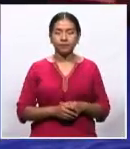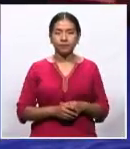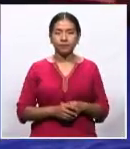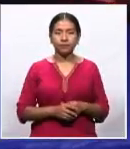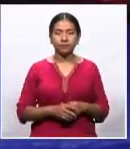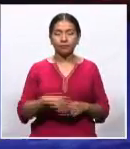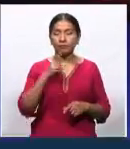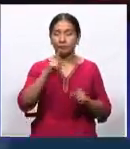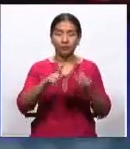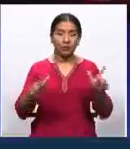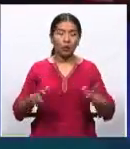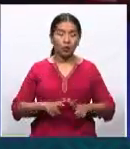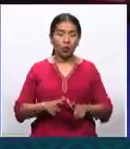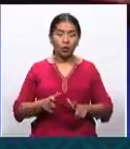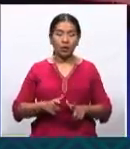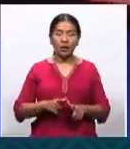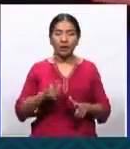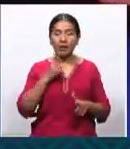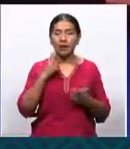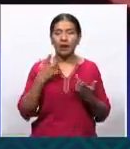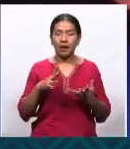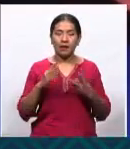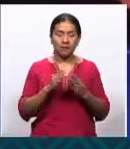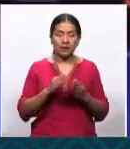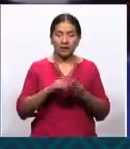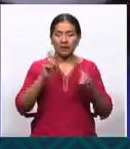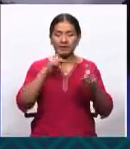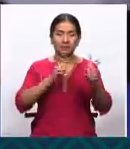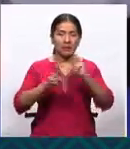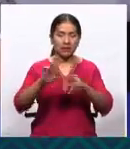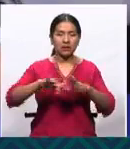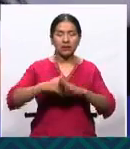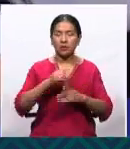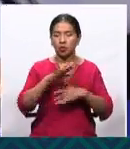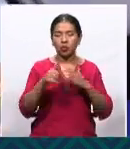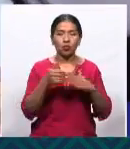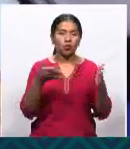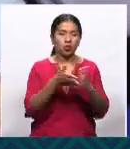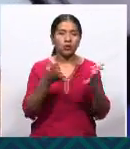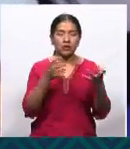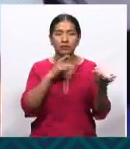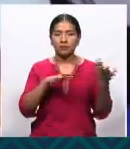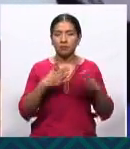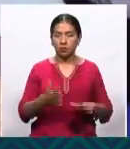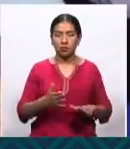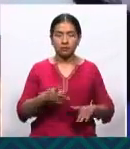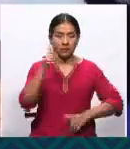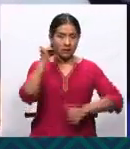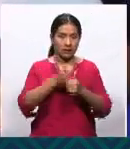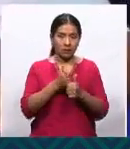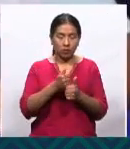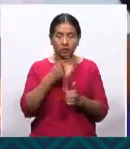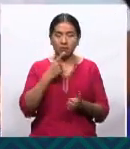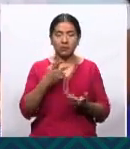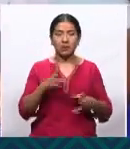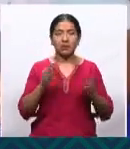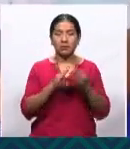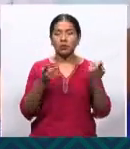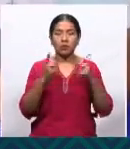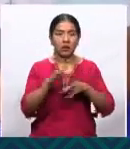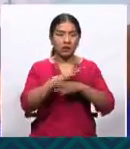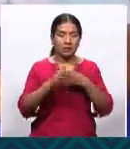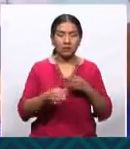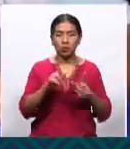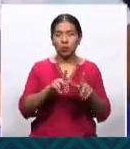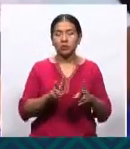que mi persona está siendo amenazada de muerte. Luego de que la secretaria ejecutiva de la Organización de Mujeres Campesinas Indígenas Originarias de